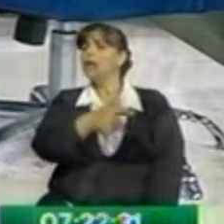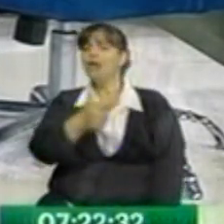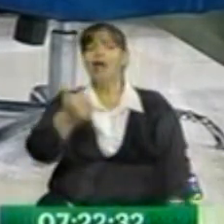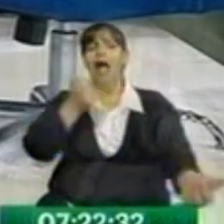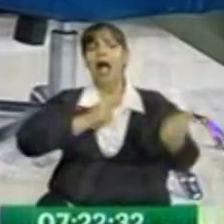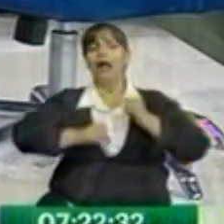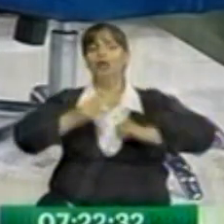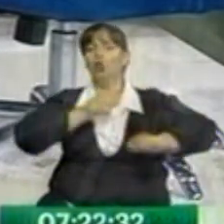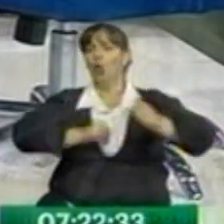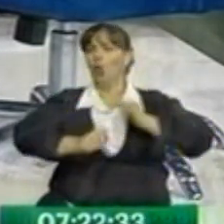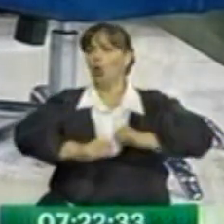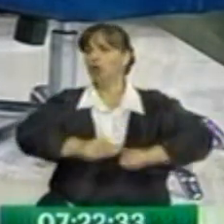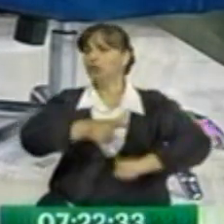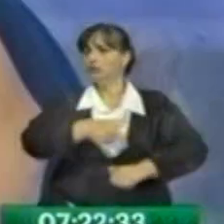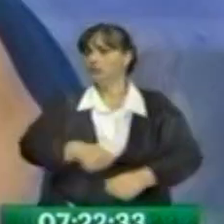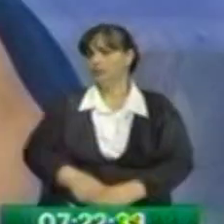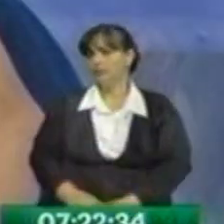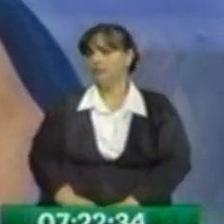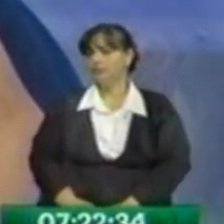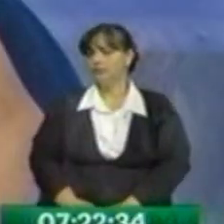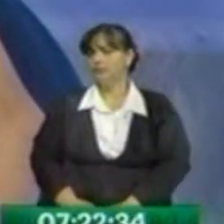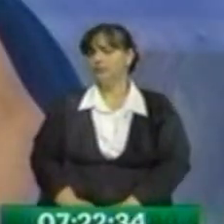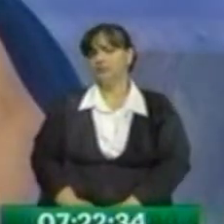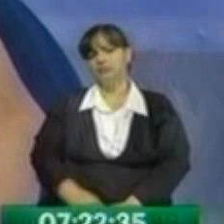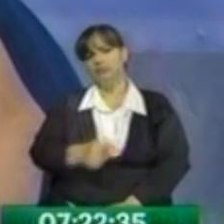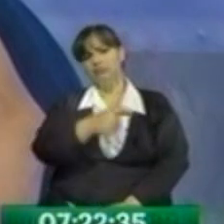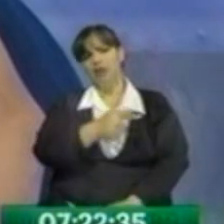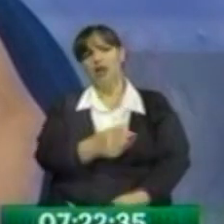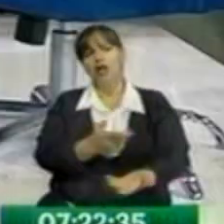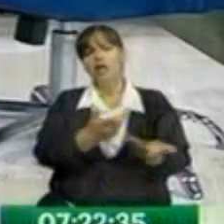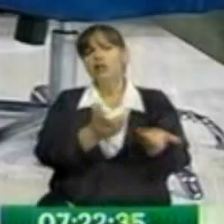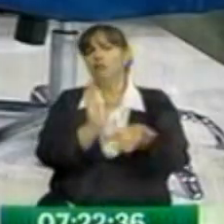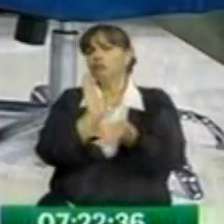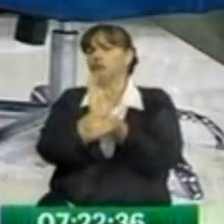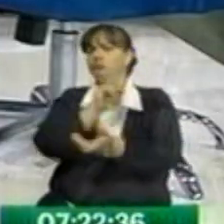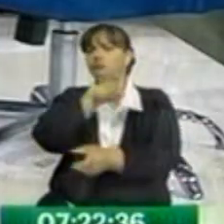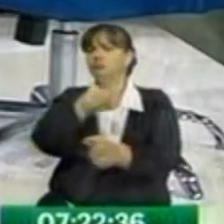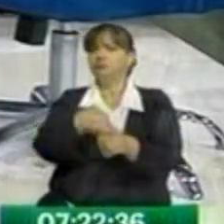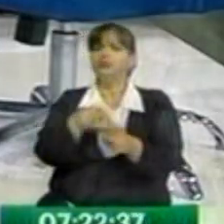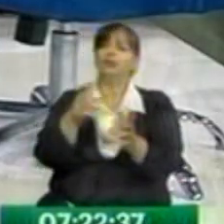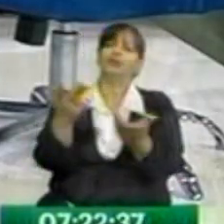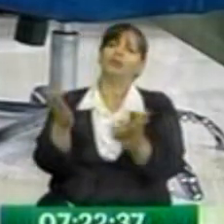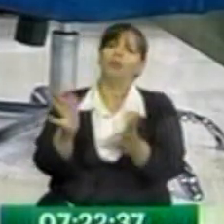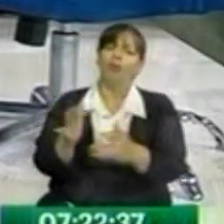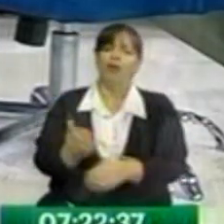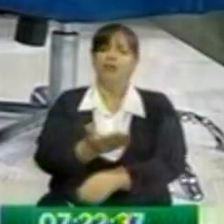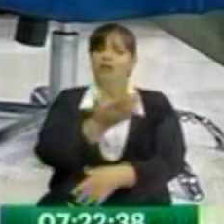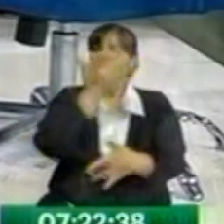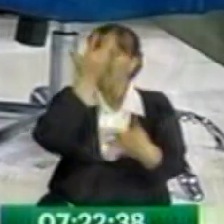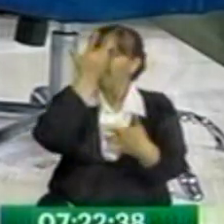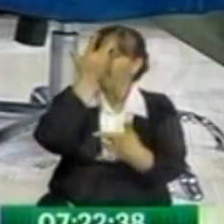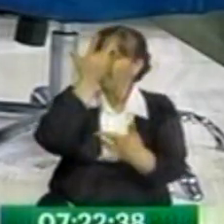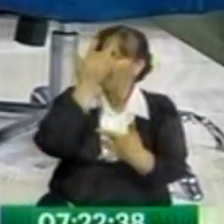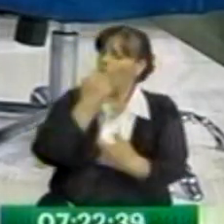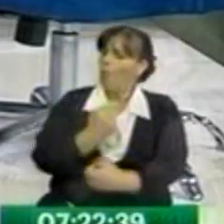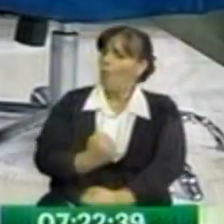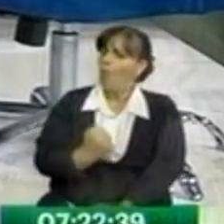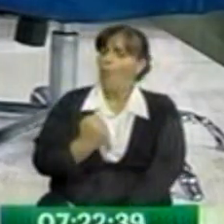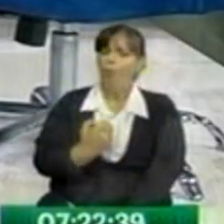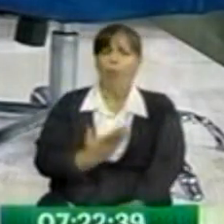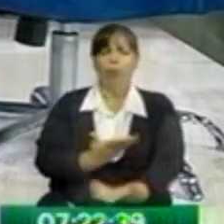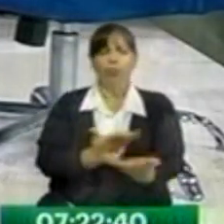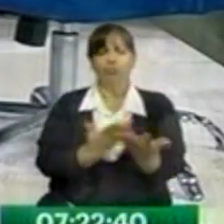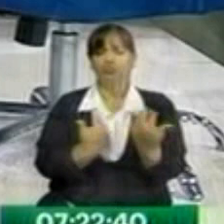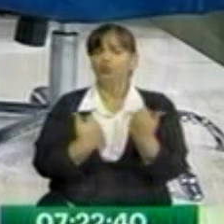social es muy importante también para el artista. En muchos, a veces, compadecimientos de situaciones crónicas en su salud o